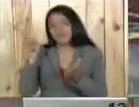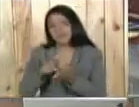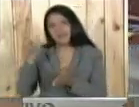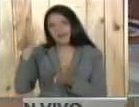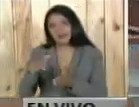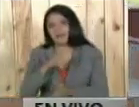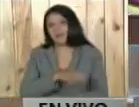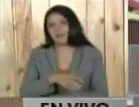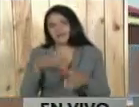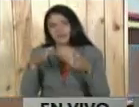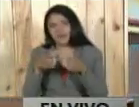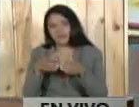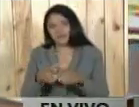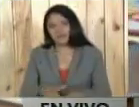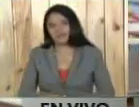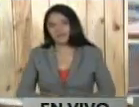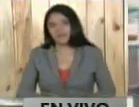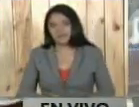Nación.